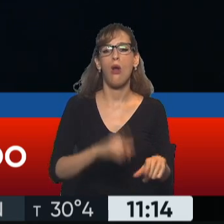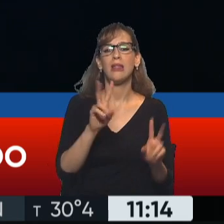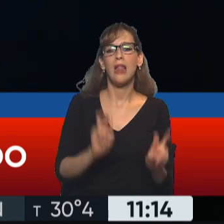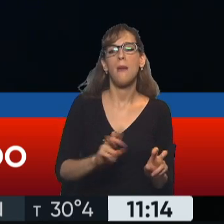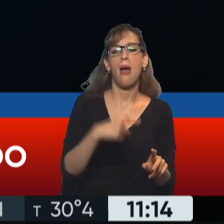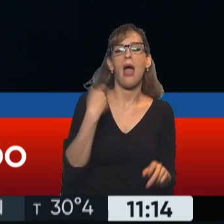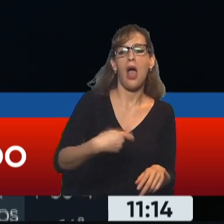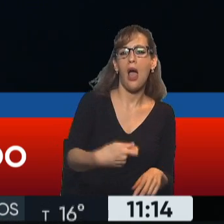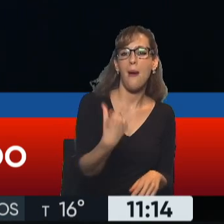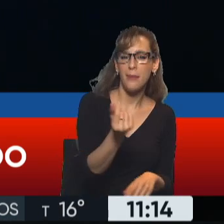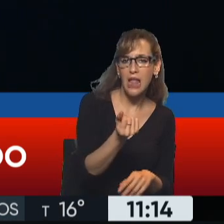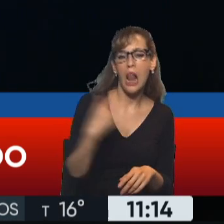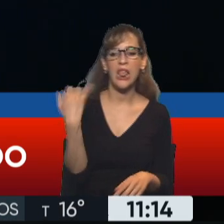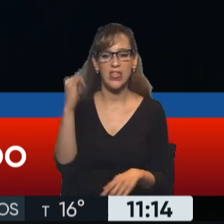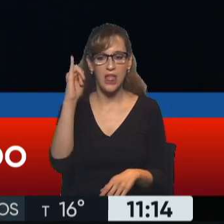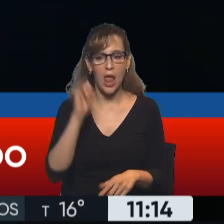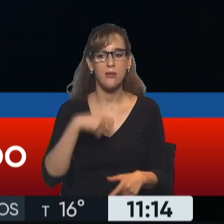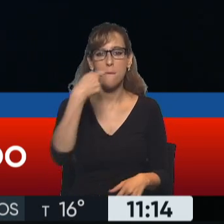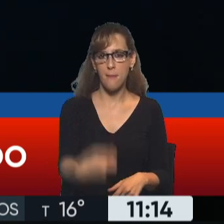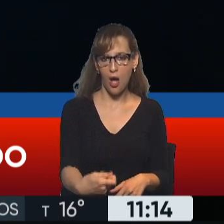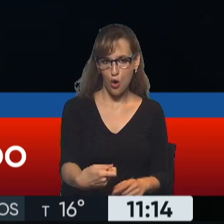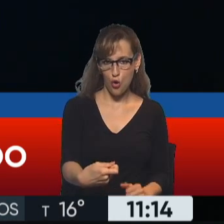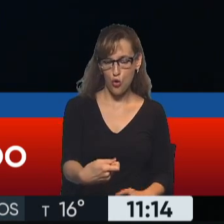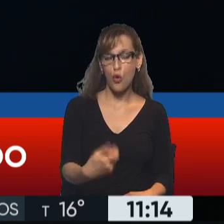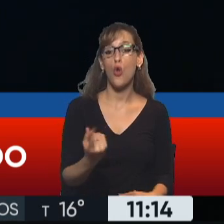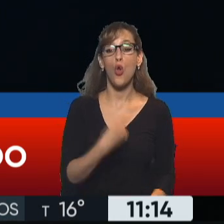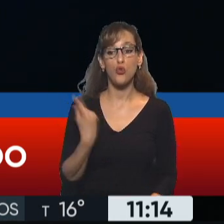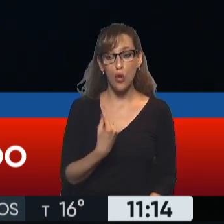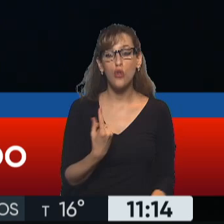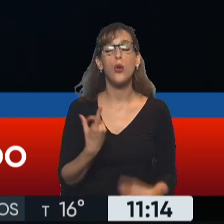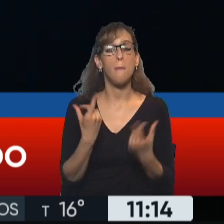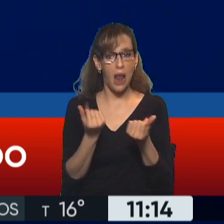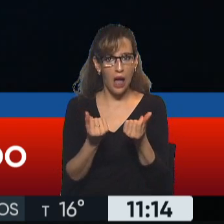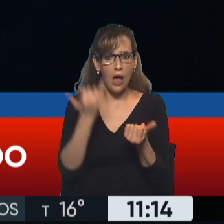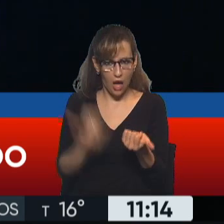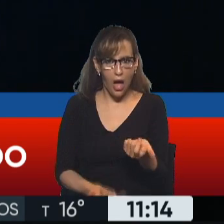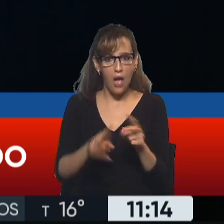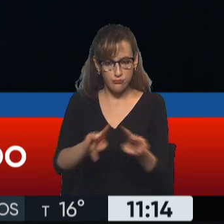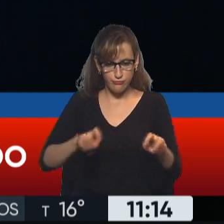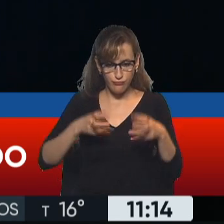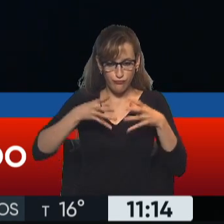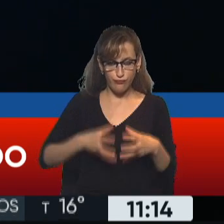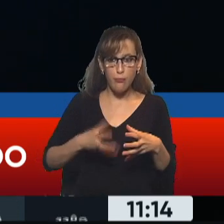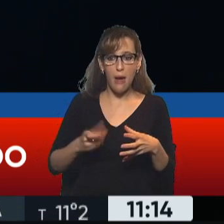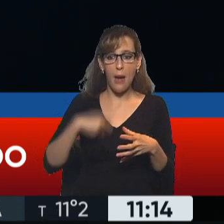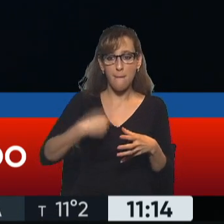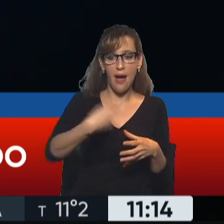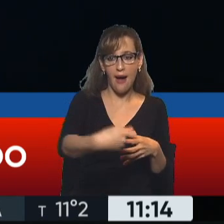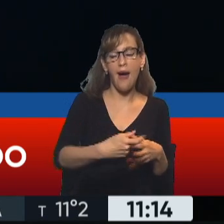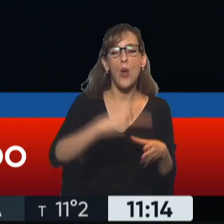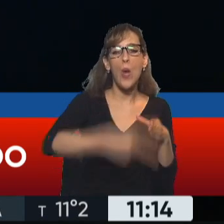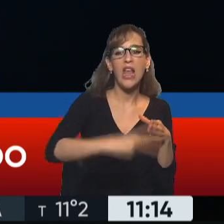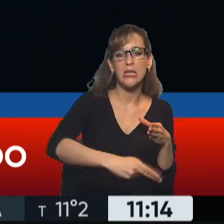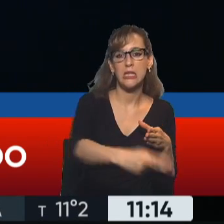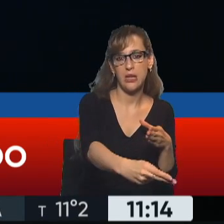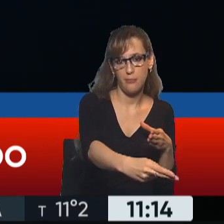pagos de intereses. Nosotros vamos a contar con dinero para pagar lo que venza y para ir acumulando reservas